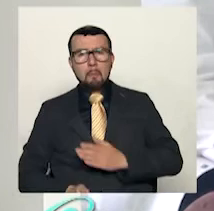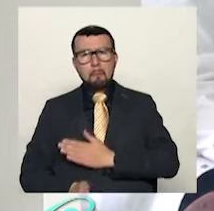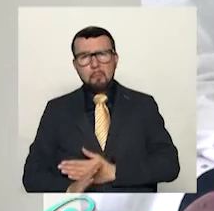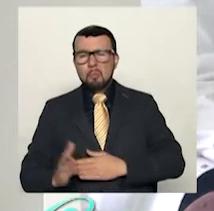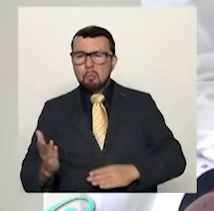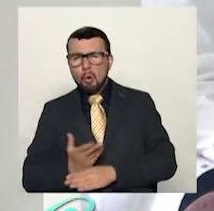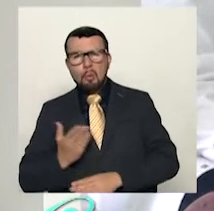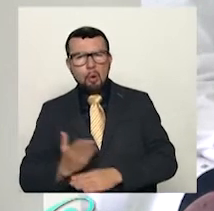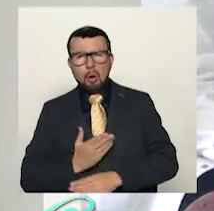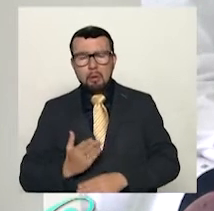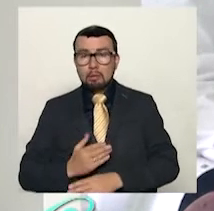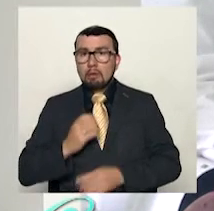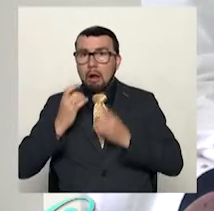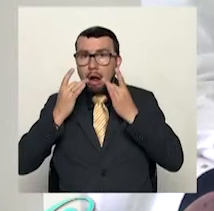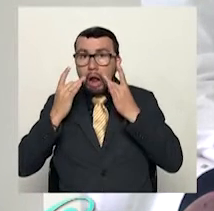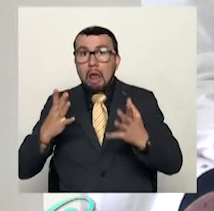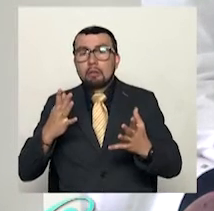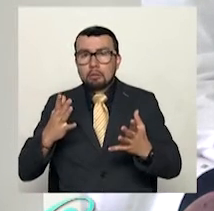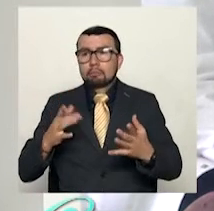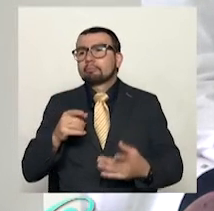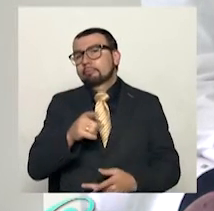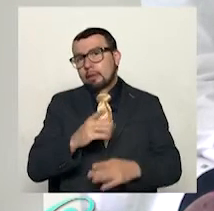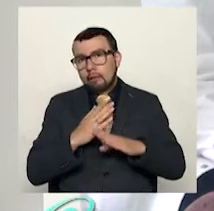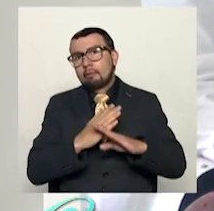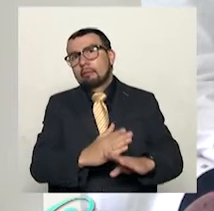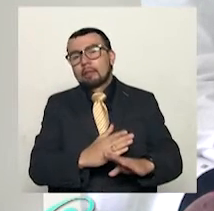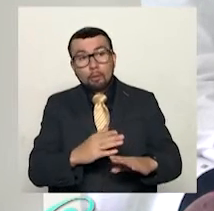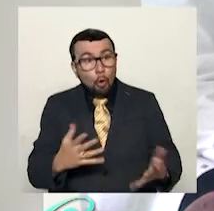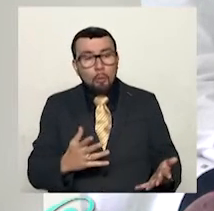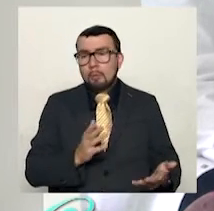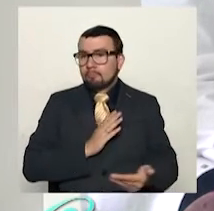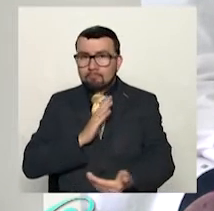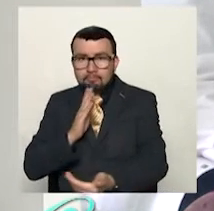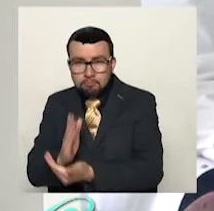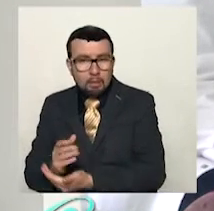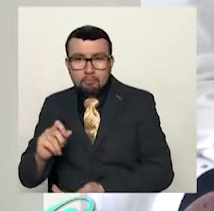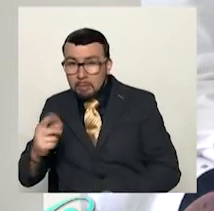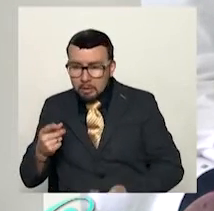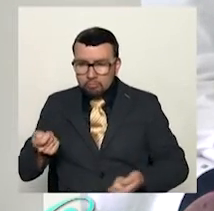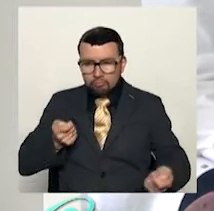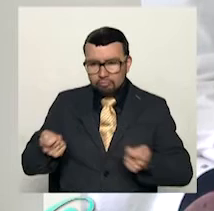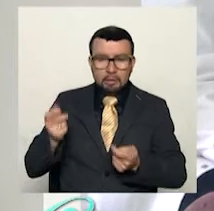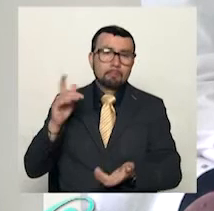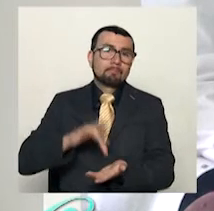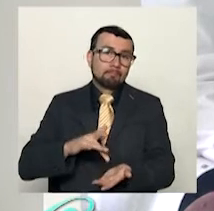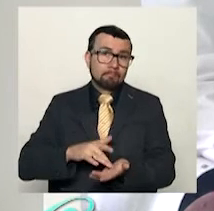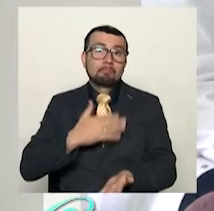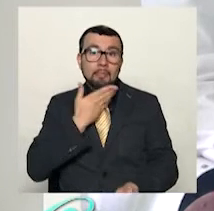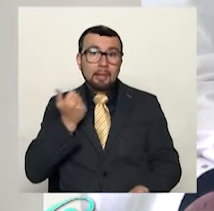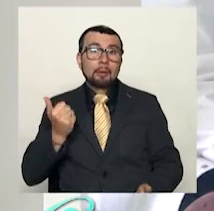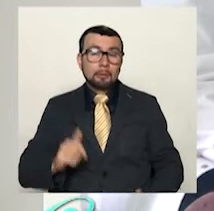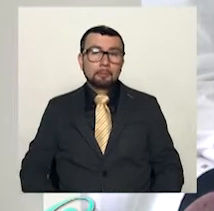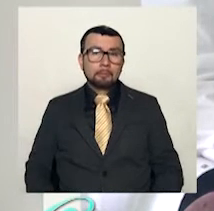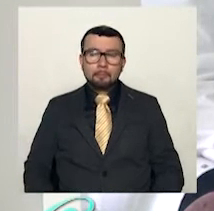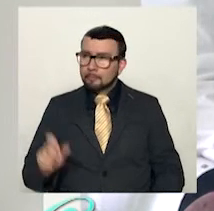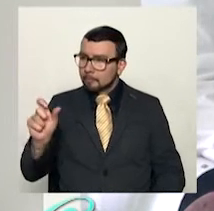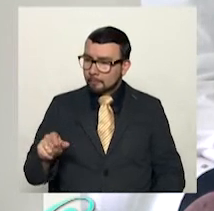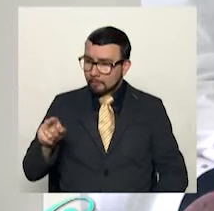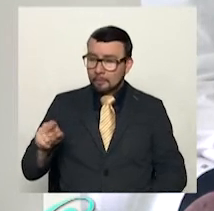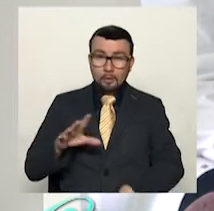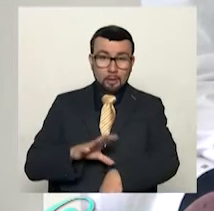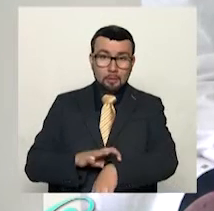una complicación y que se pudo haber evitado si hubieran tenido un proceso de consulta adecuado. A la doctora